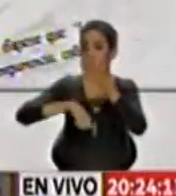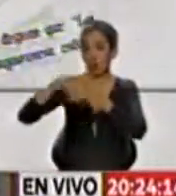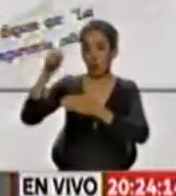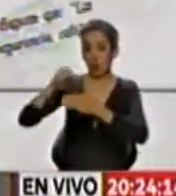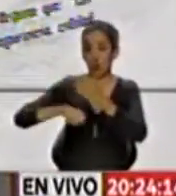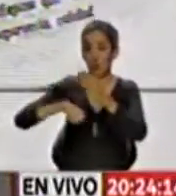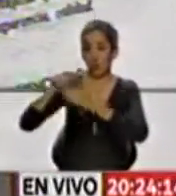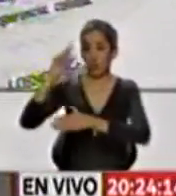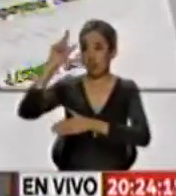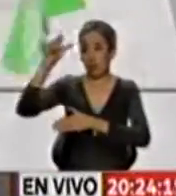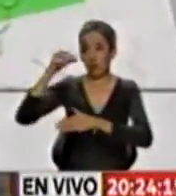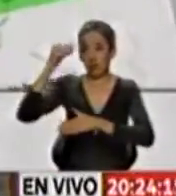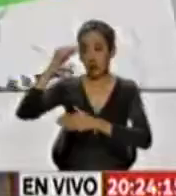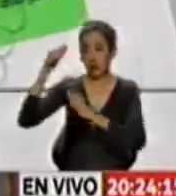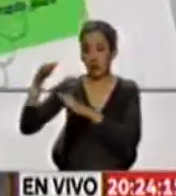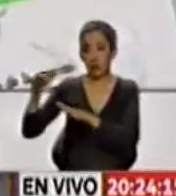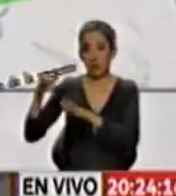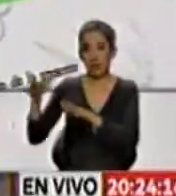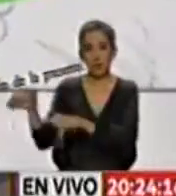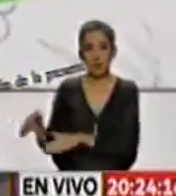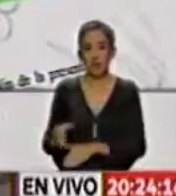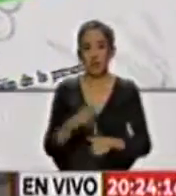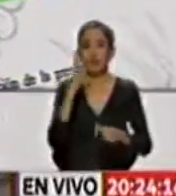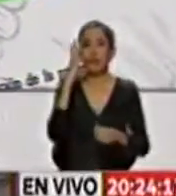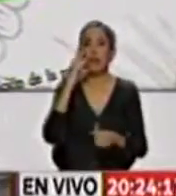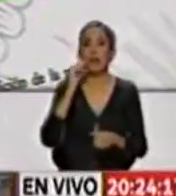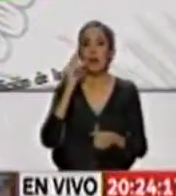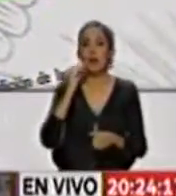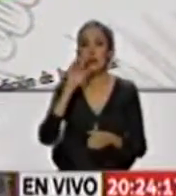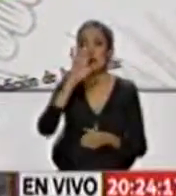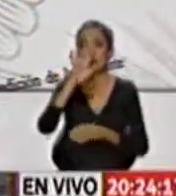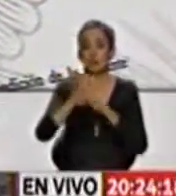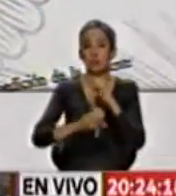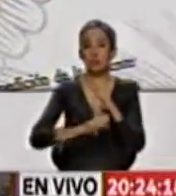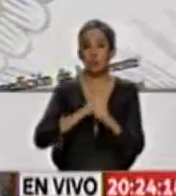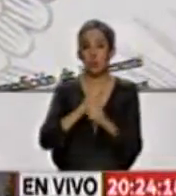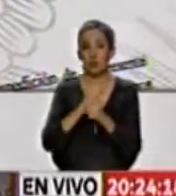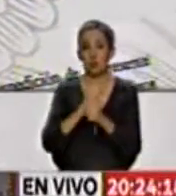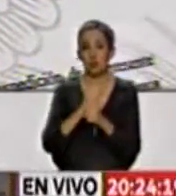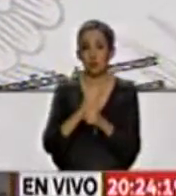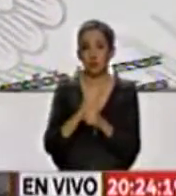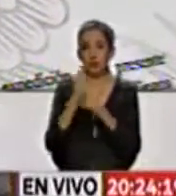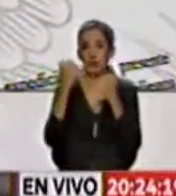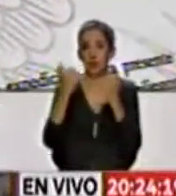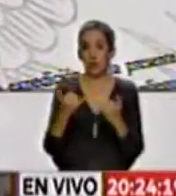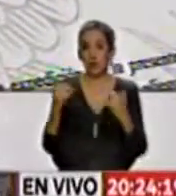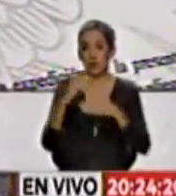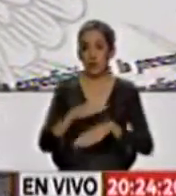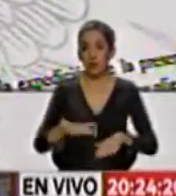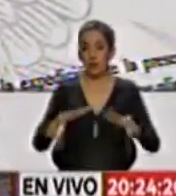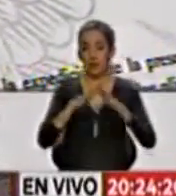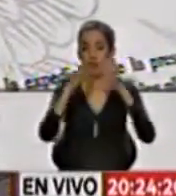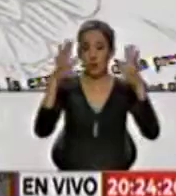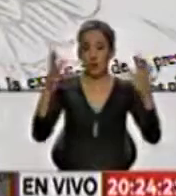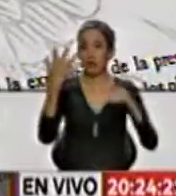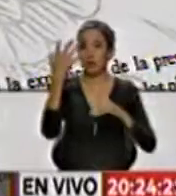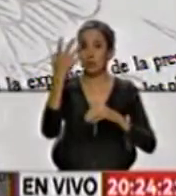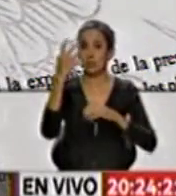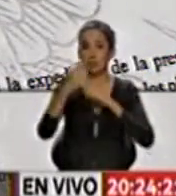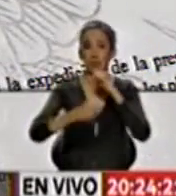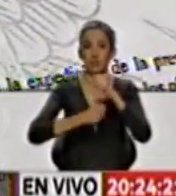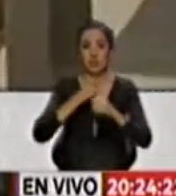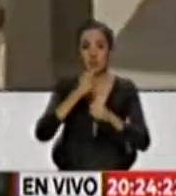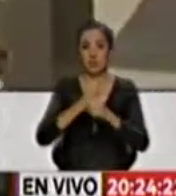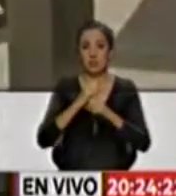limitadas al requisito de experiencia general y específica de 5 años. Esta temporalidad se amplió a 15 años.